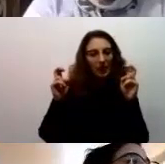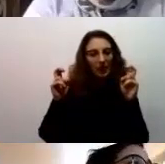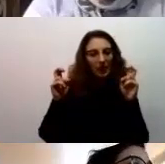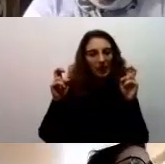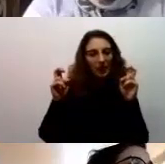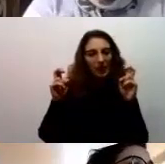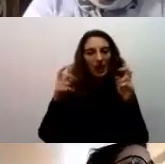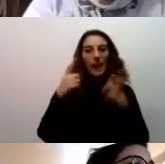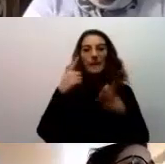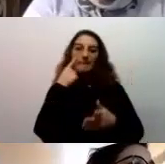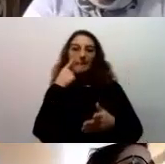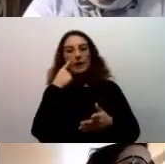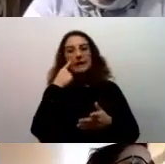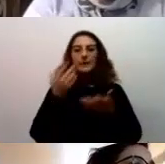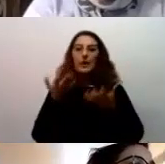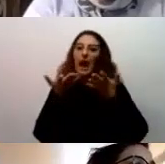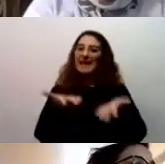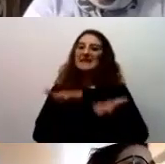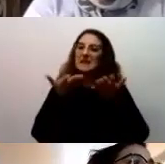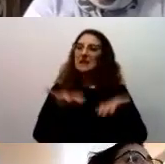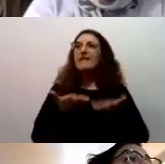municipios accesibles.